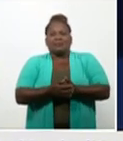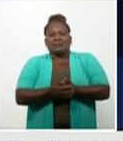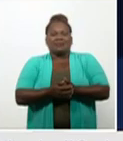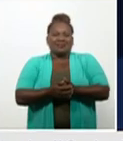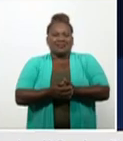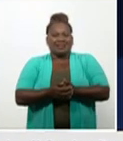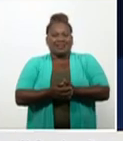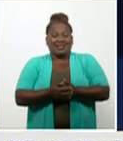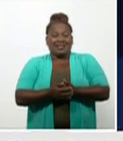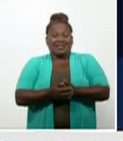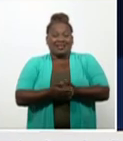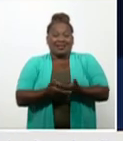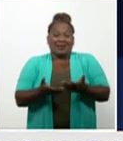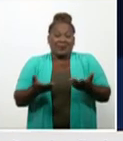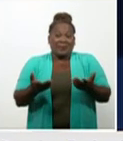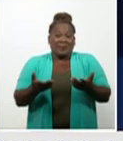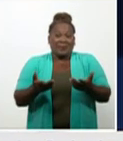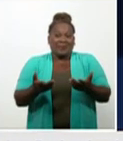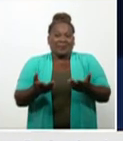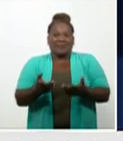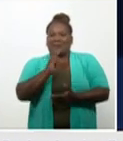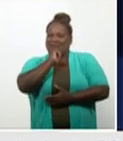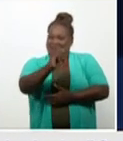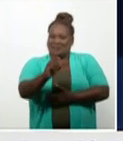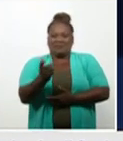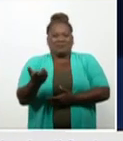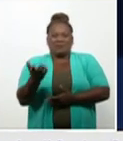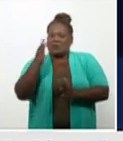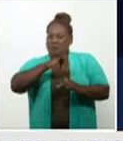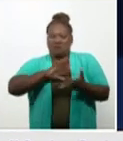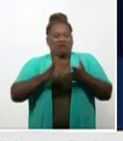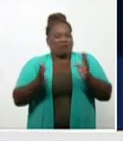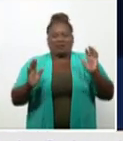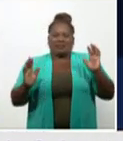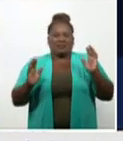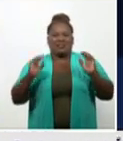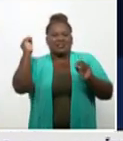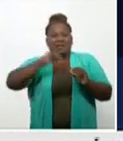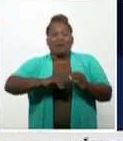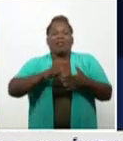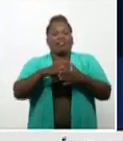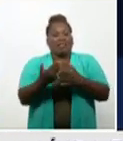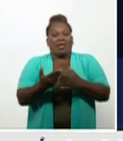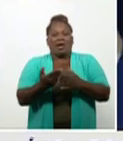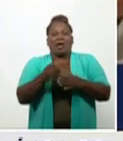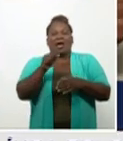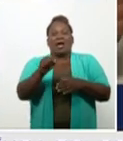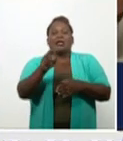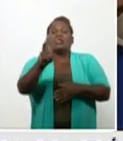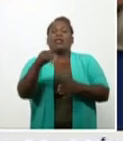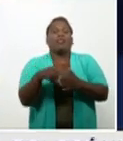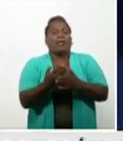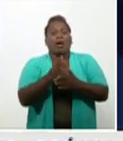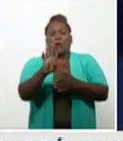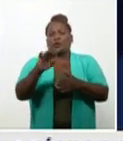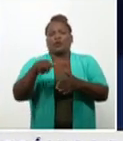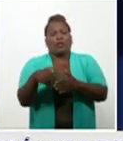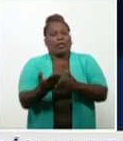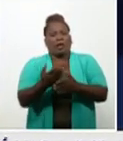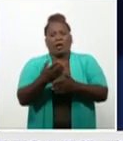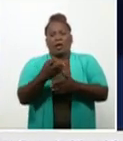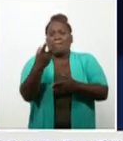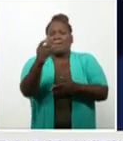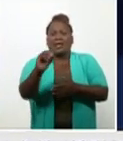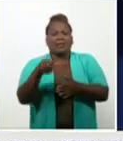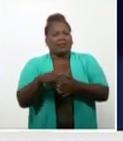es un poco impreciso, o sea, no hay una forma que tú puedas decir, se infectó hace 3 días, 4 días. Lo